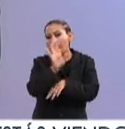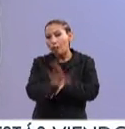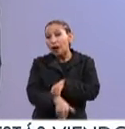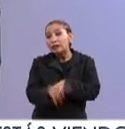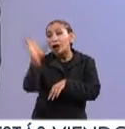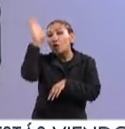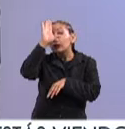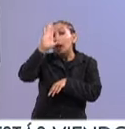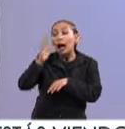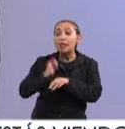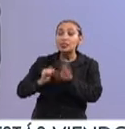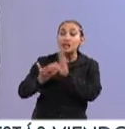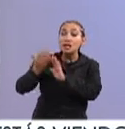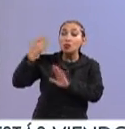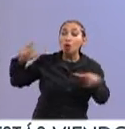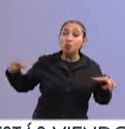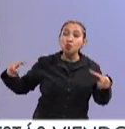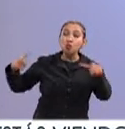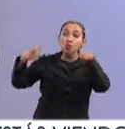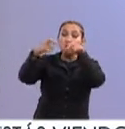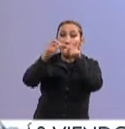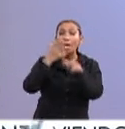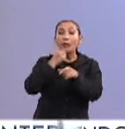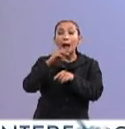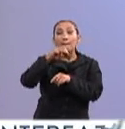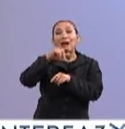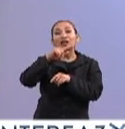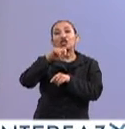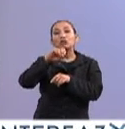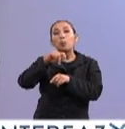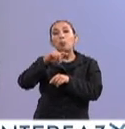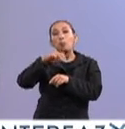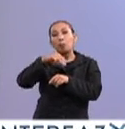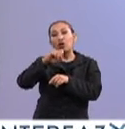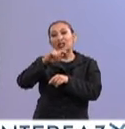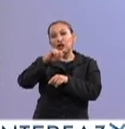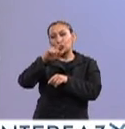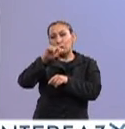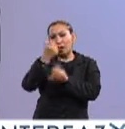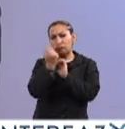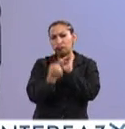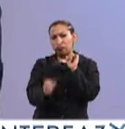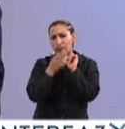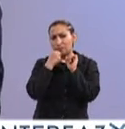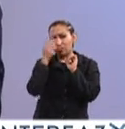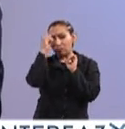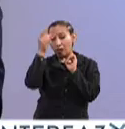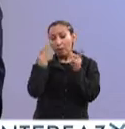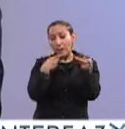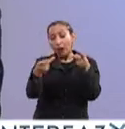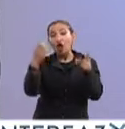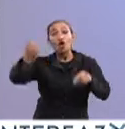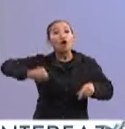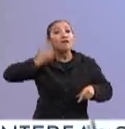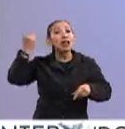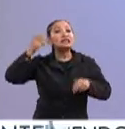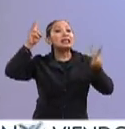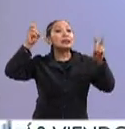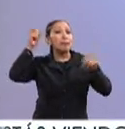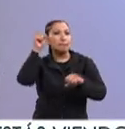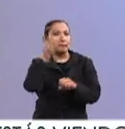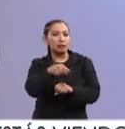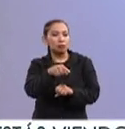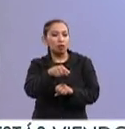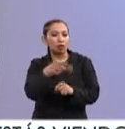muerte en la cultura prehispánica, el arqueólogo Matos Moctezuma, uno de los más importantes y destacados de nuestro país, organizó una conferencia sobre este